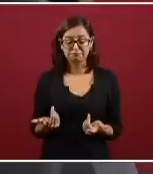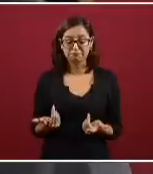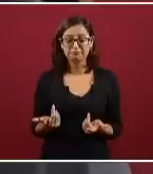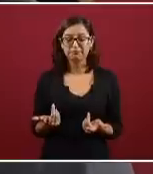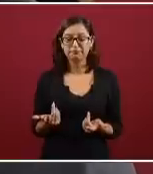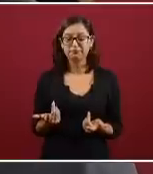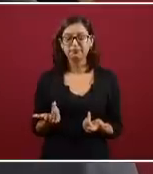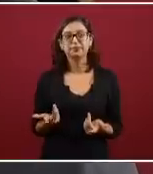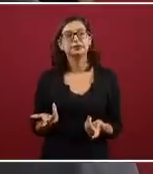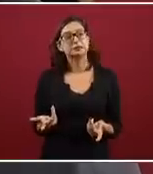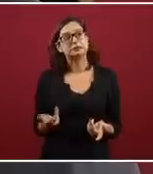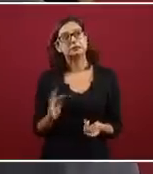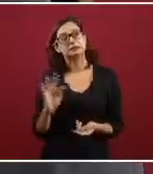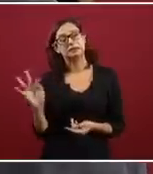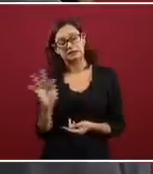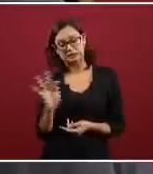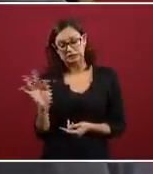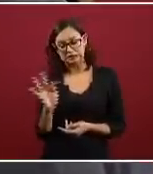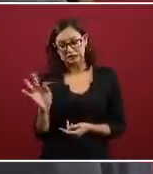¿qué podría yo decir?,